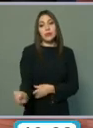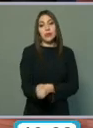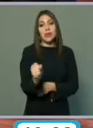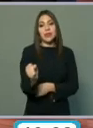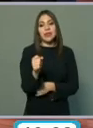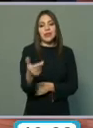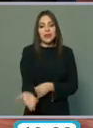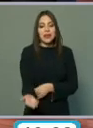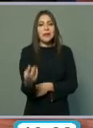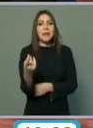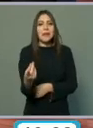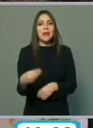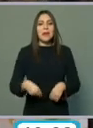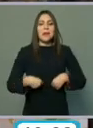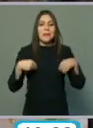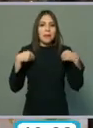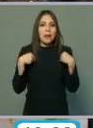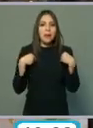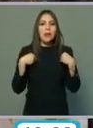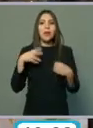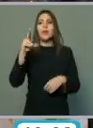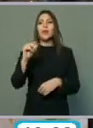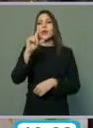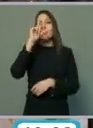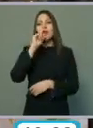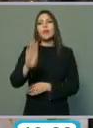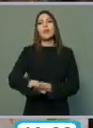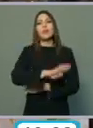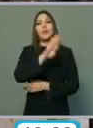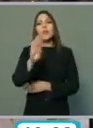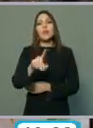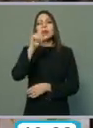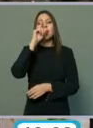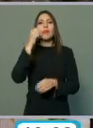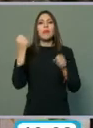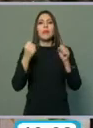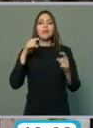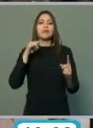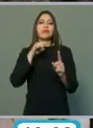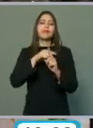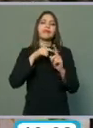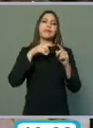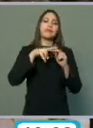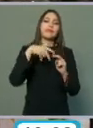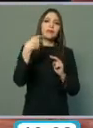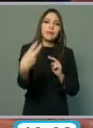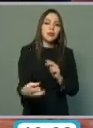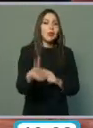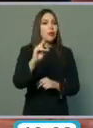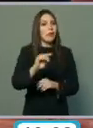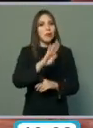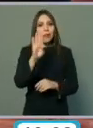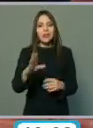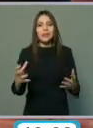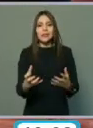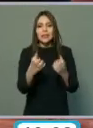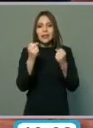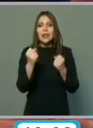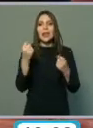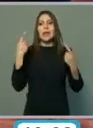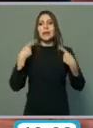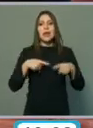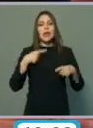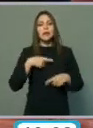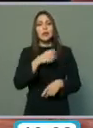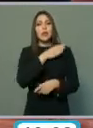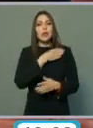él está vivo, no murió en su Atropellado. temprana edad. Y de cierta forma hubo personas que lo ayudaron en ese Exactamente. lapso, ¿no? Porque bien